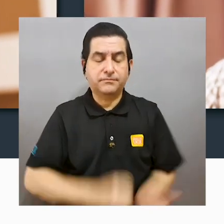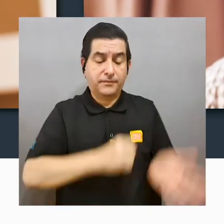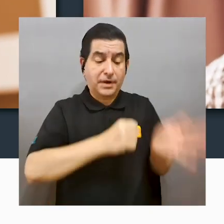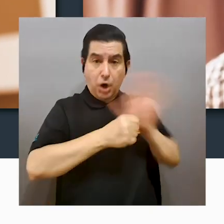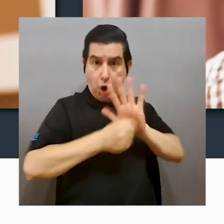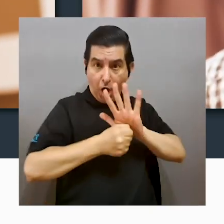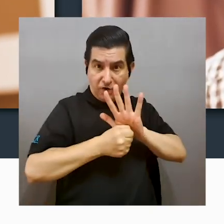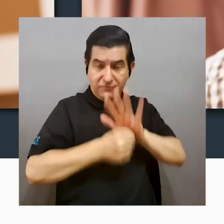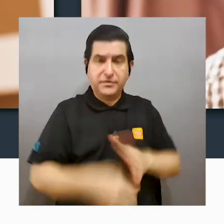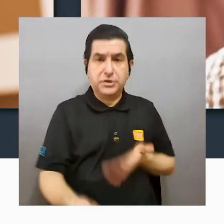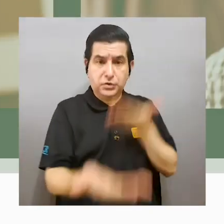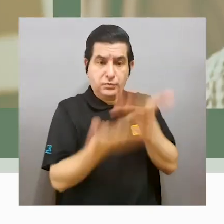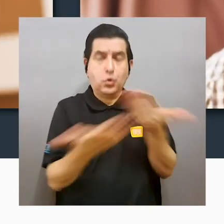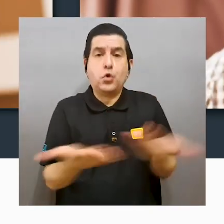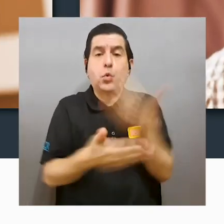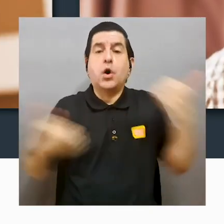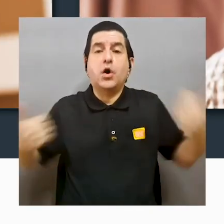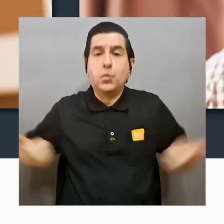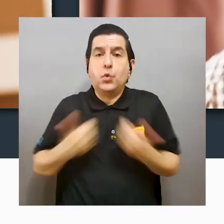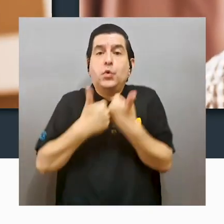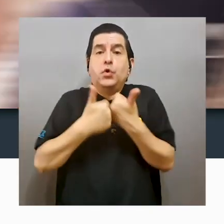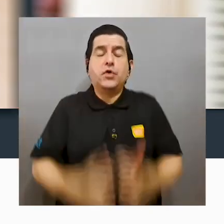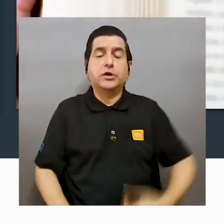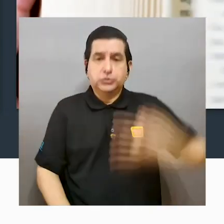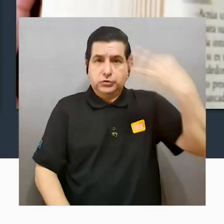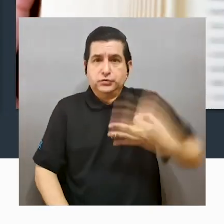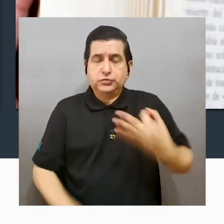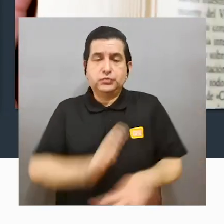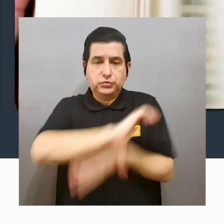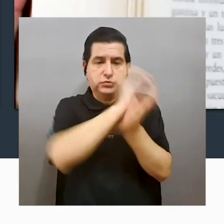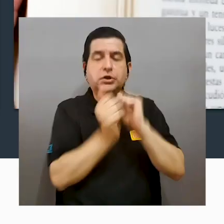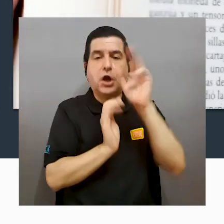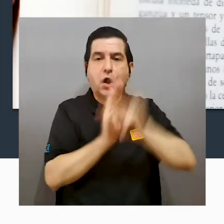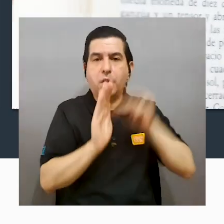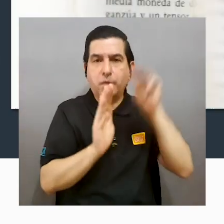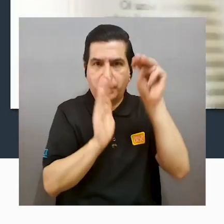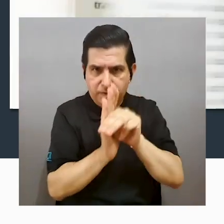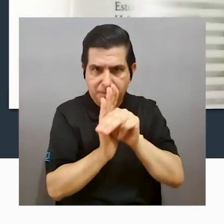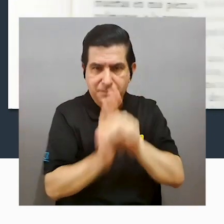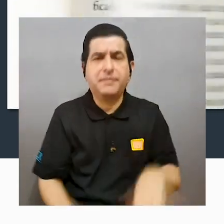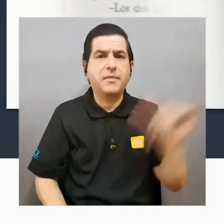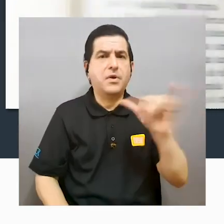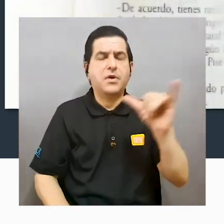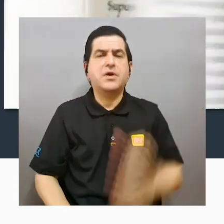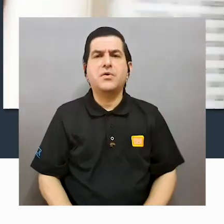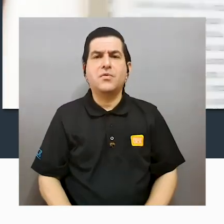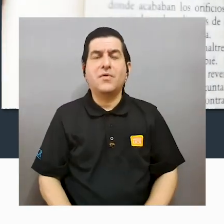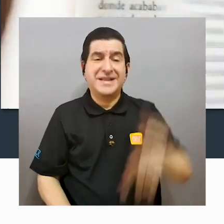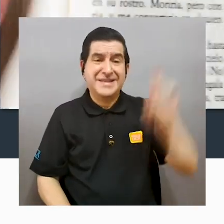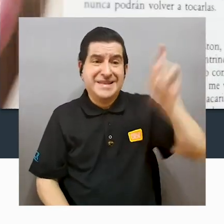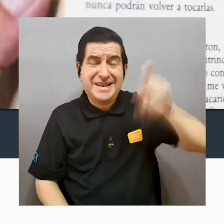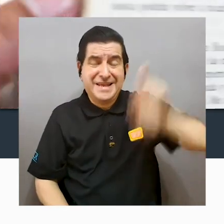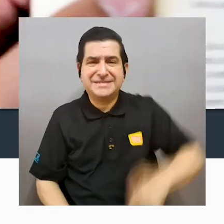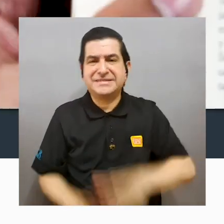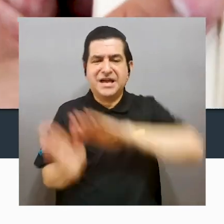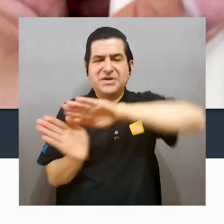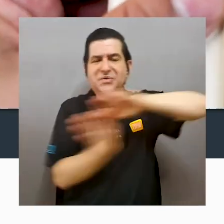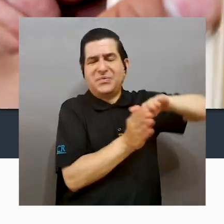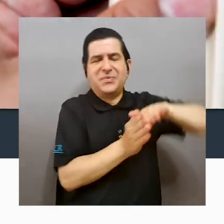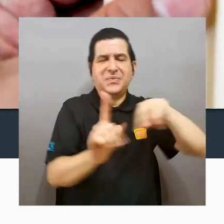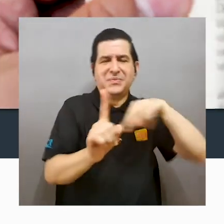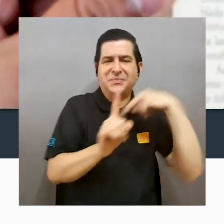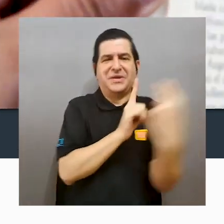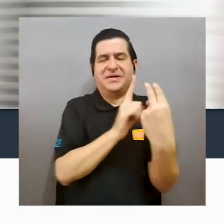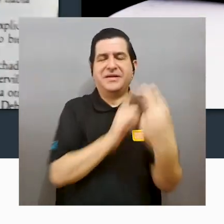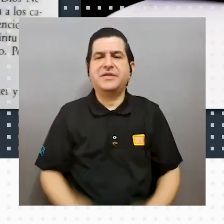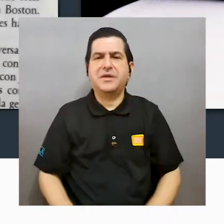El COVID-19 plantea nuevos desafíos para la consolidación de la reforma curricular, a la vez que precipita la necesidad de abandonar el